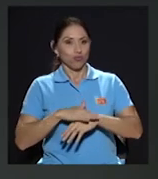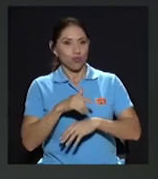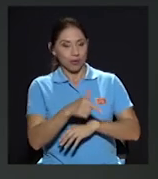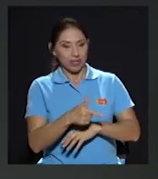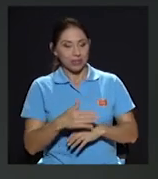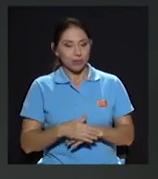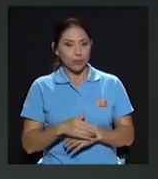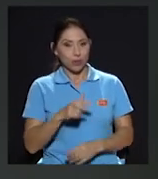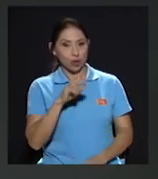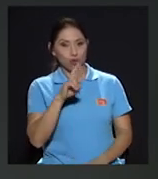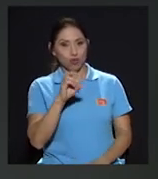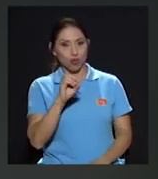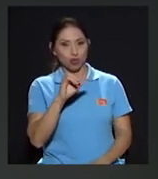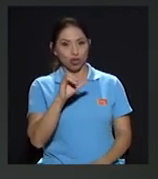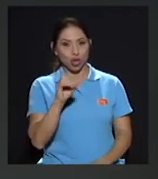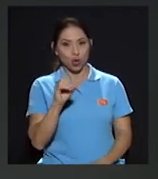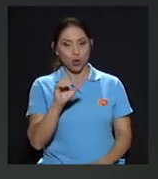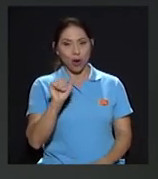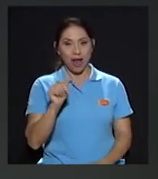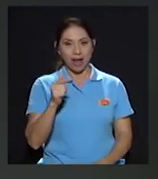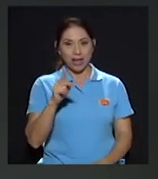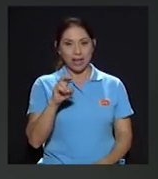doña rocío aguilar